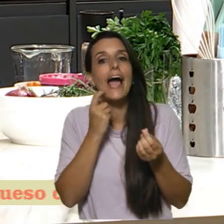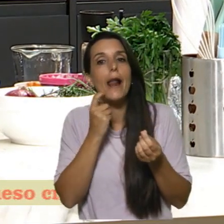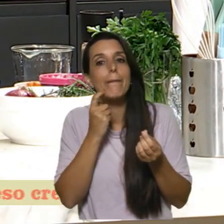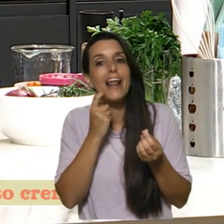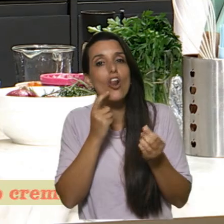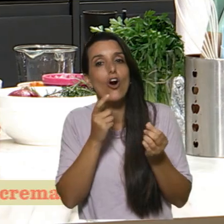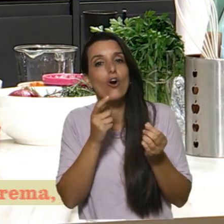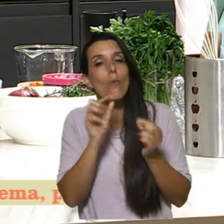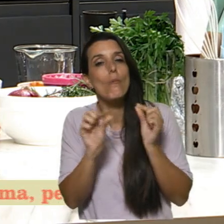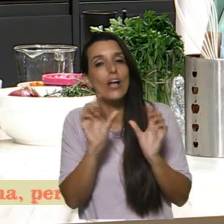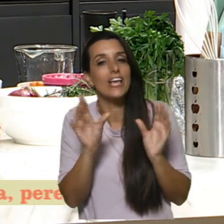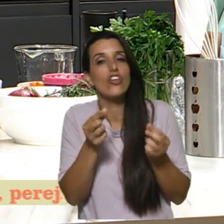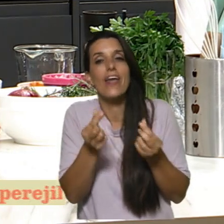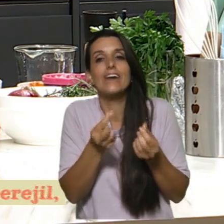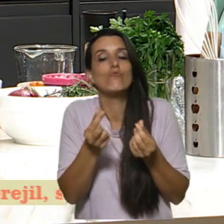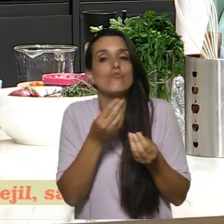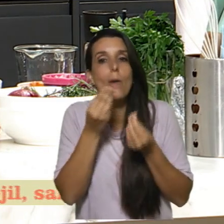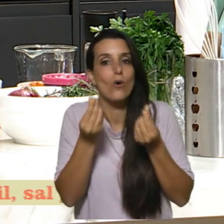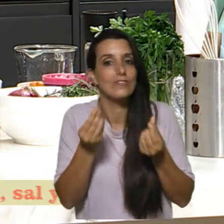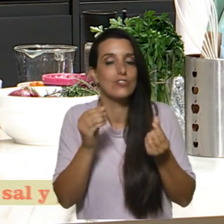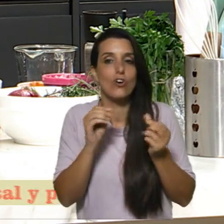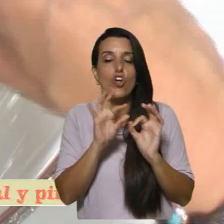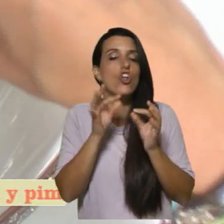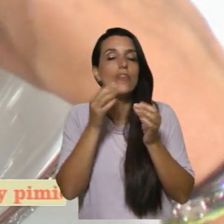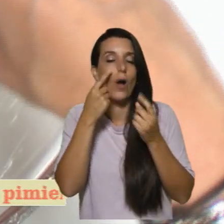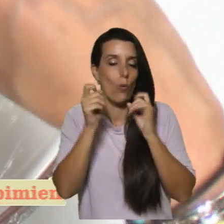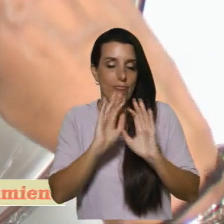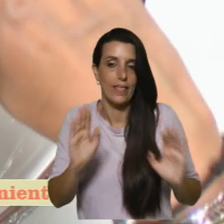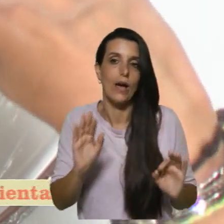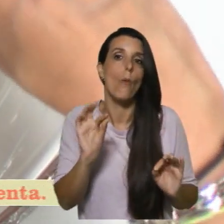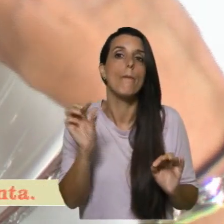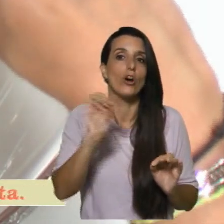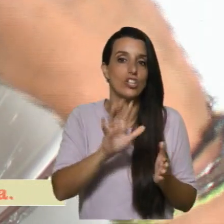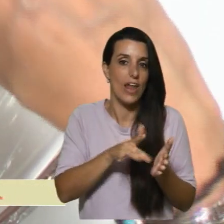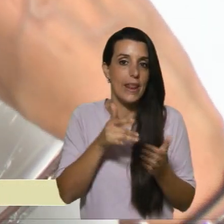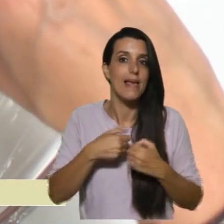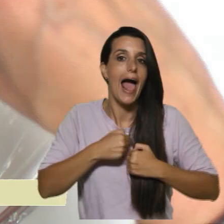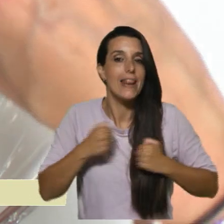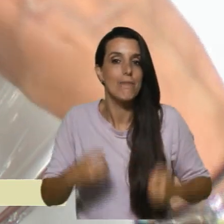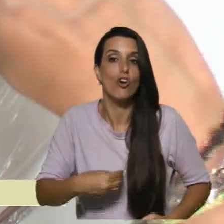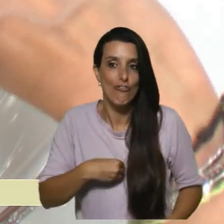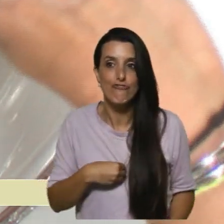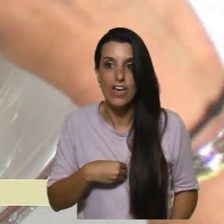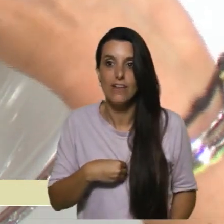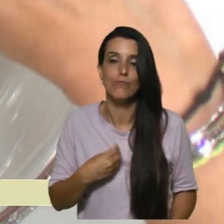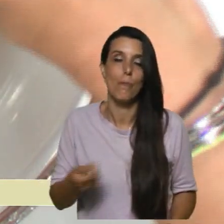poquito. Te va a dar un pizquito de sabor. Vos no lo vas a sentir dulce. Así que si te animás, si confías en mí,